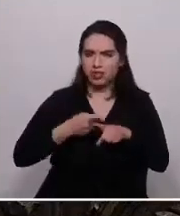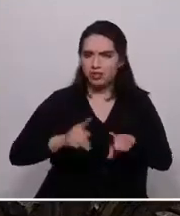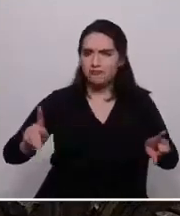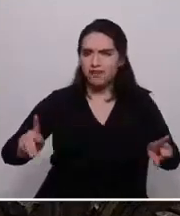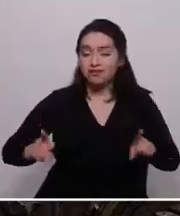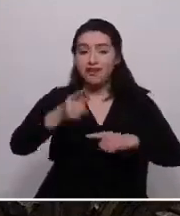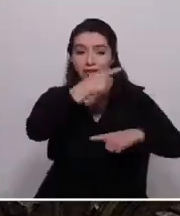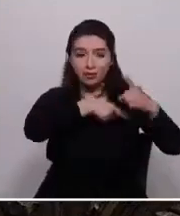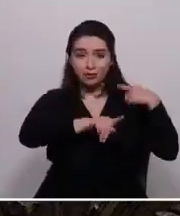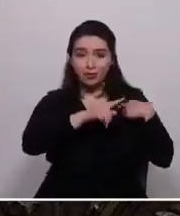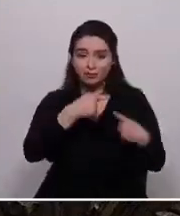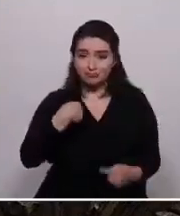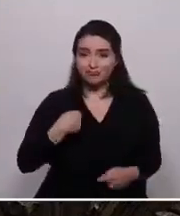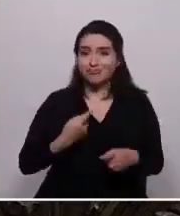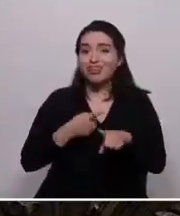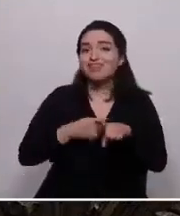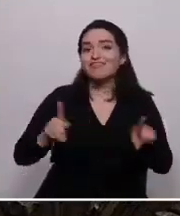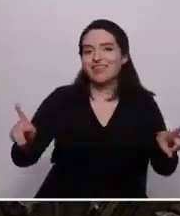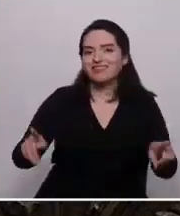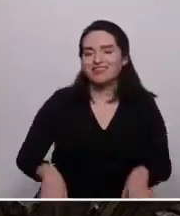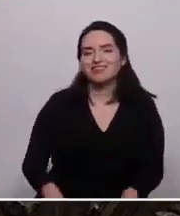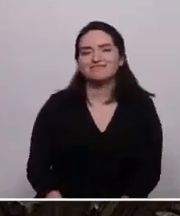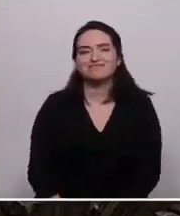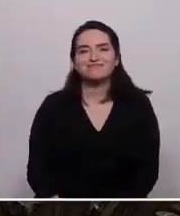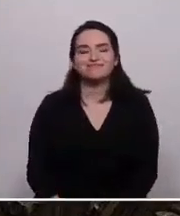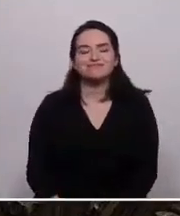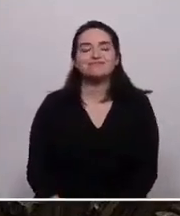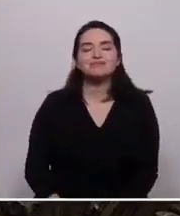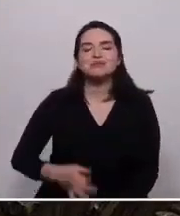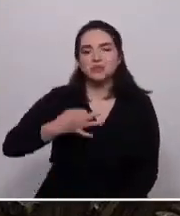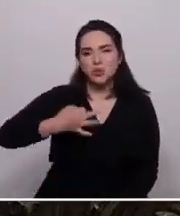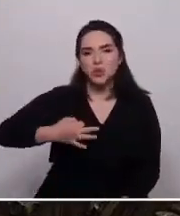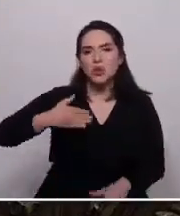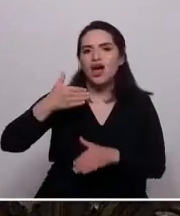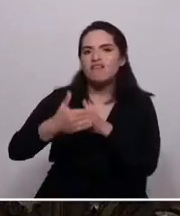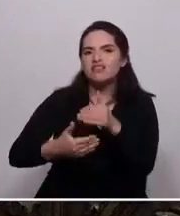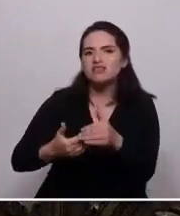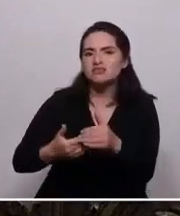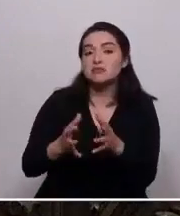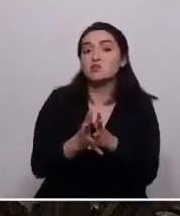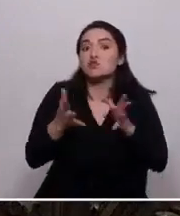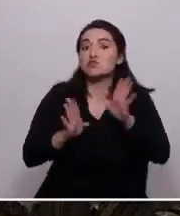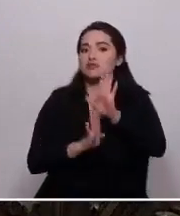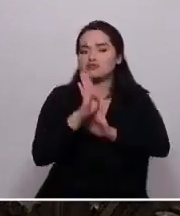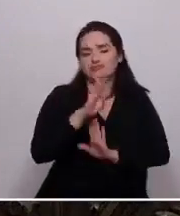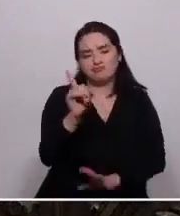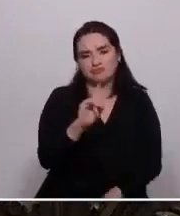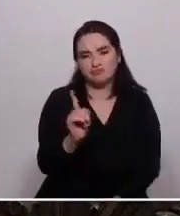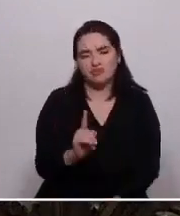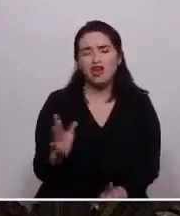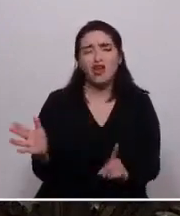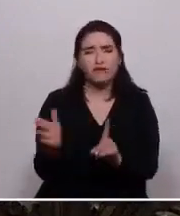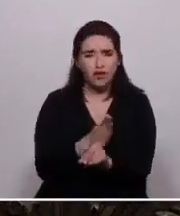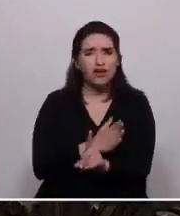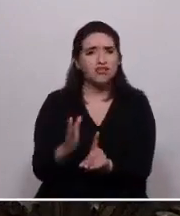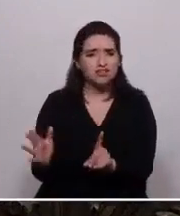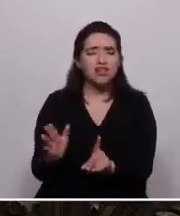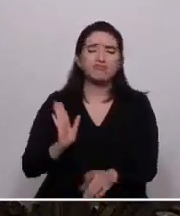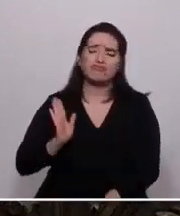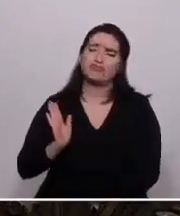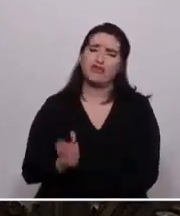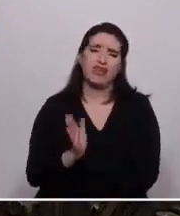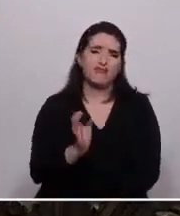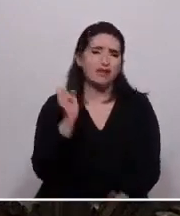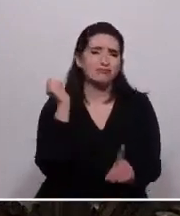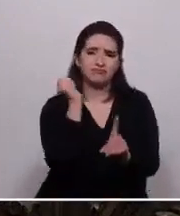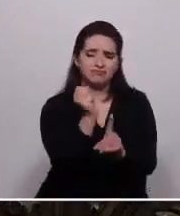es diferente. Sin duda, hemos avanzado, pero no tanto. La violencia sigue cobrando víctimas, la